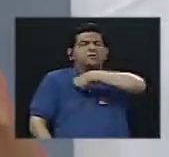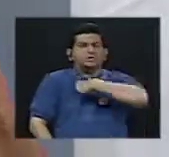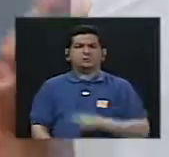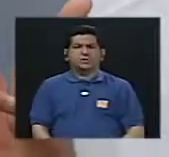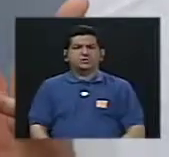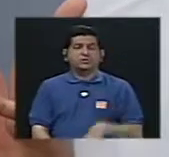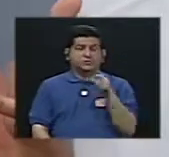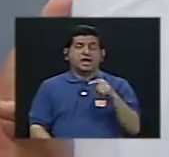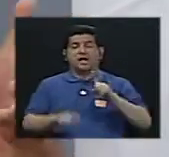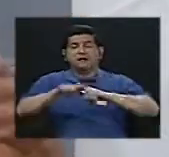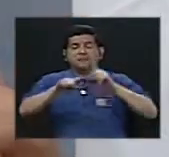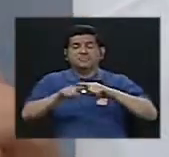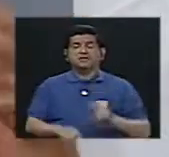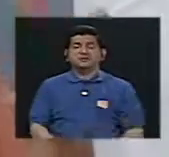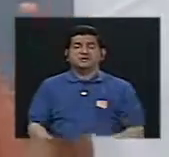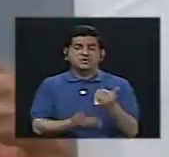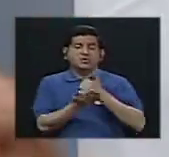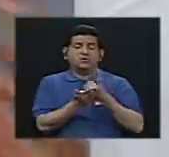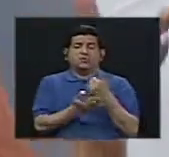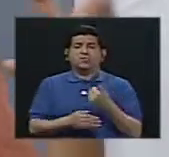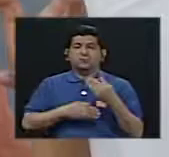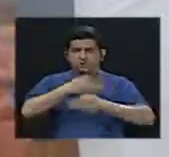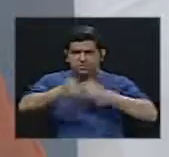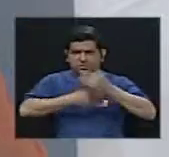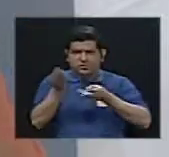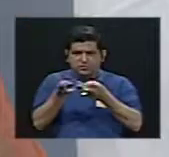los recursos de producción que tenemos a